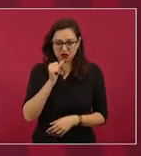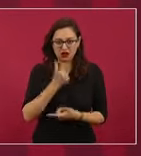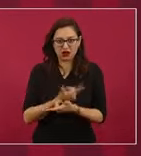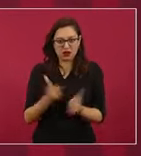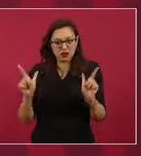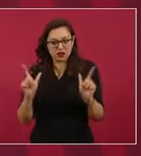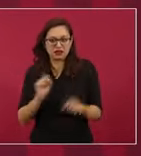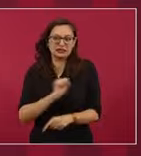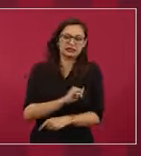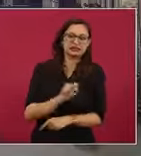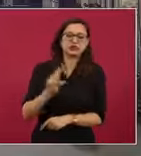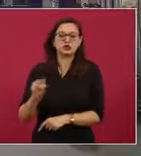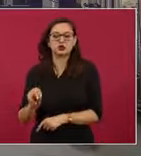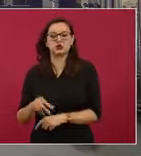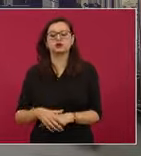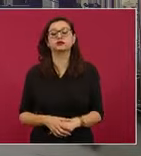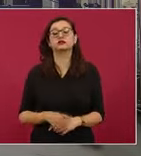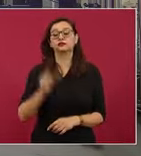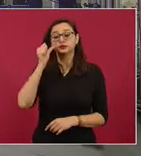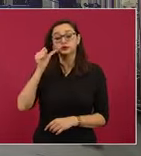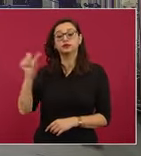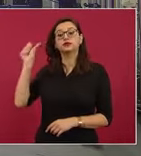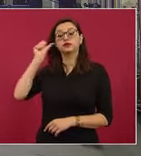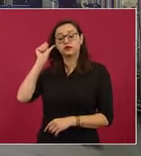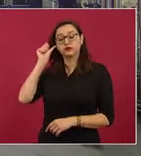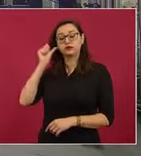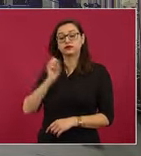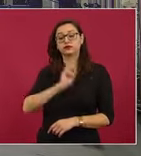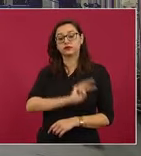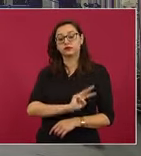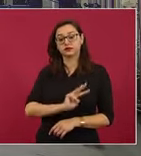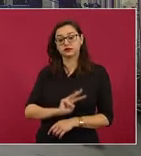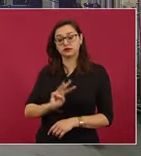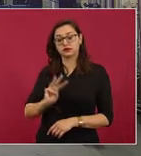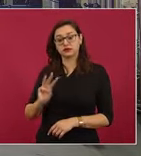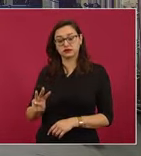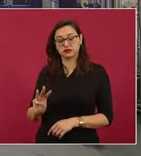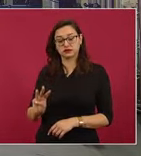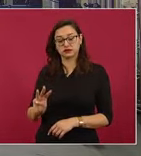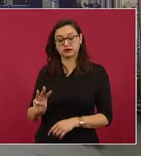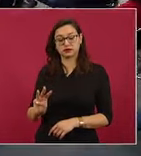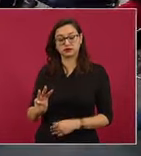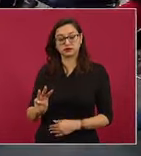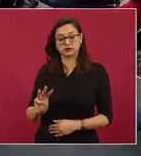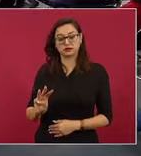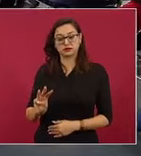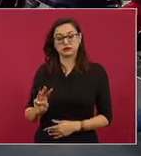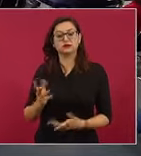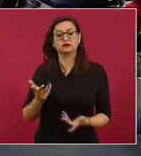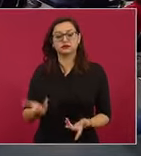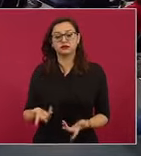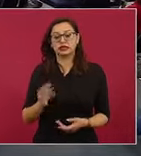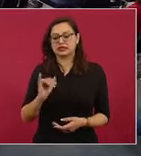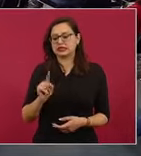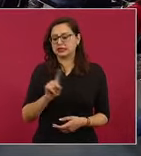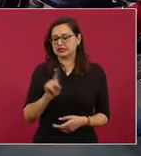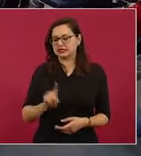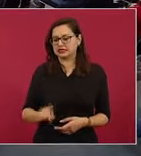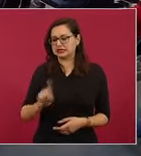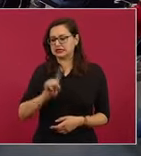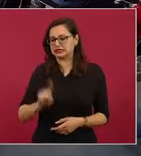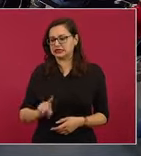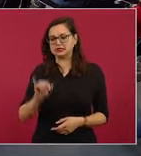Ayer se comprobó en la plataforma que cuando se ingresaba con el servicio de Easy y